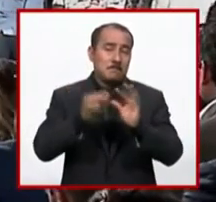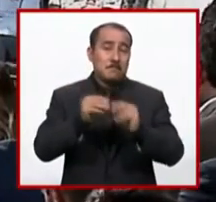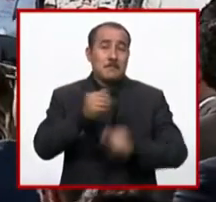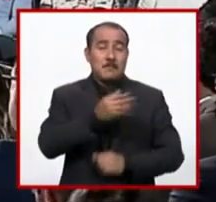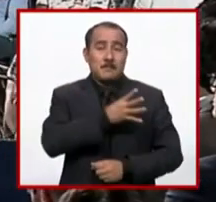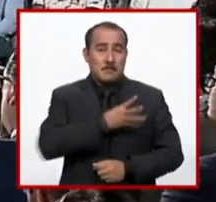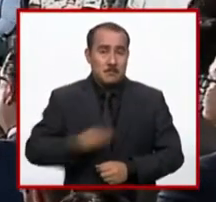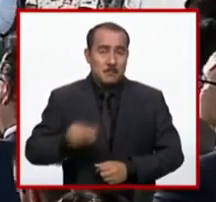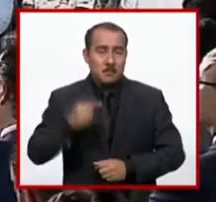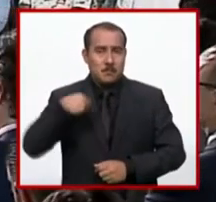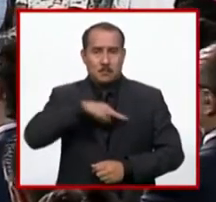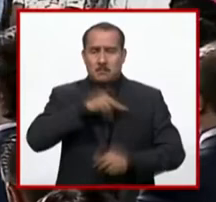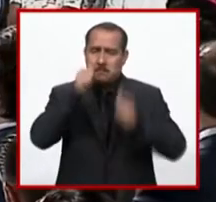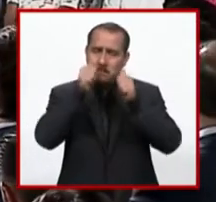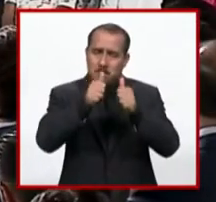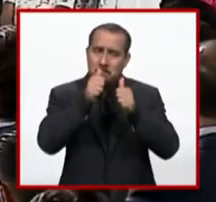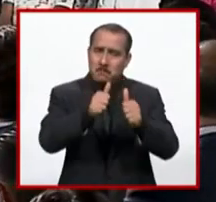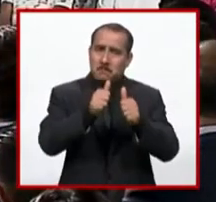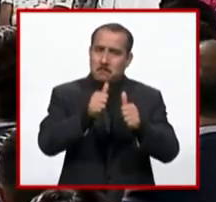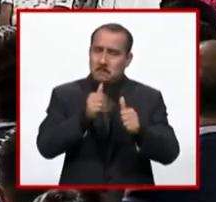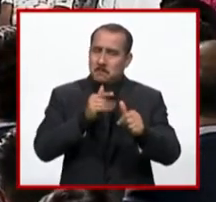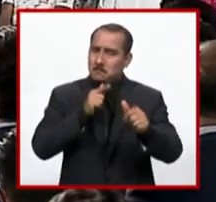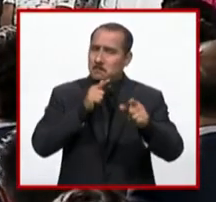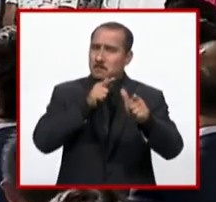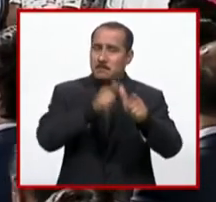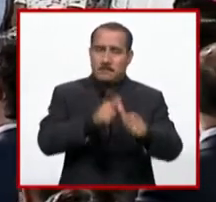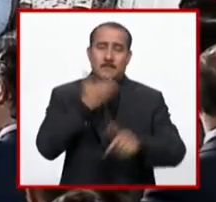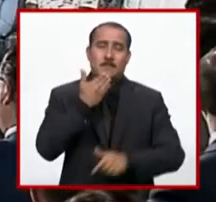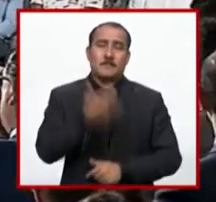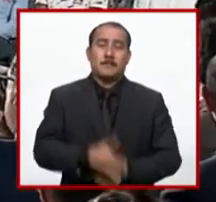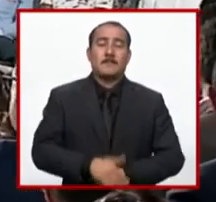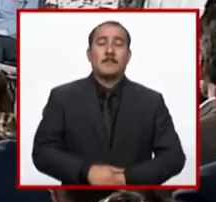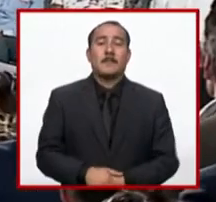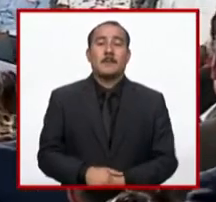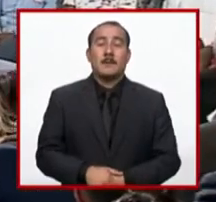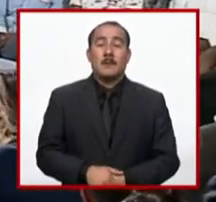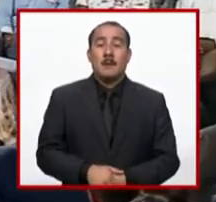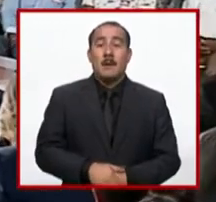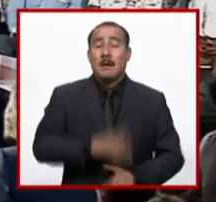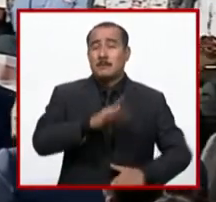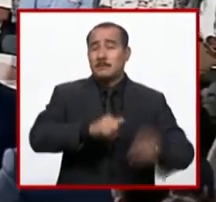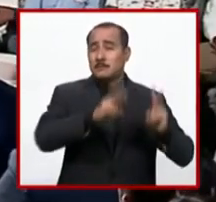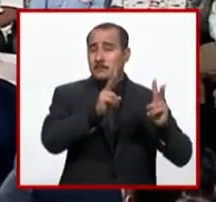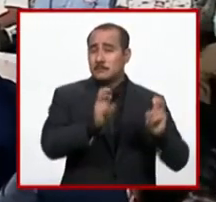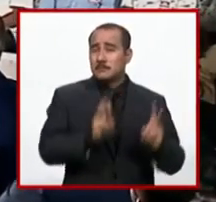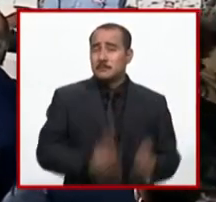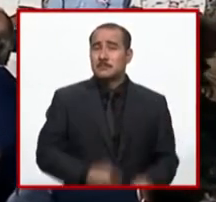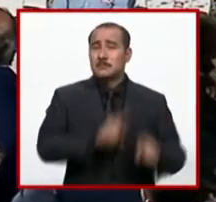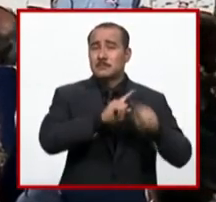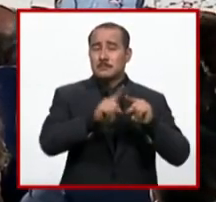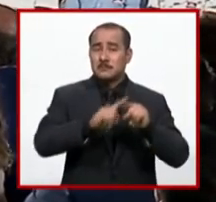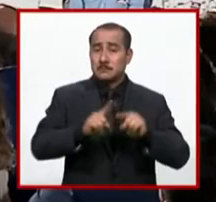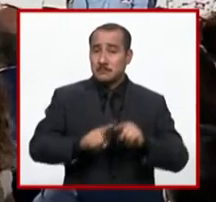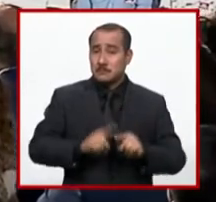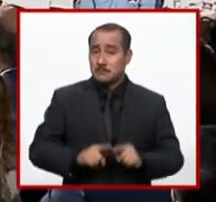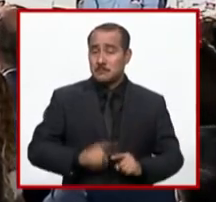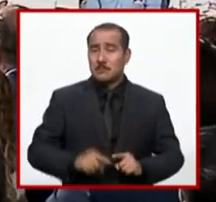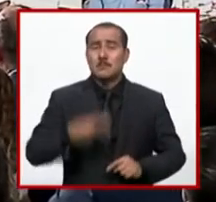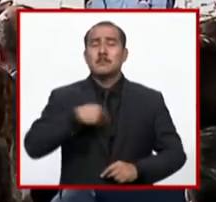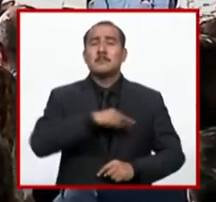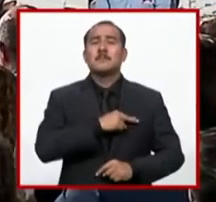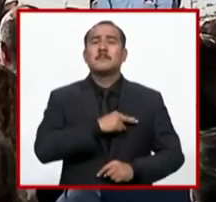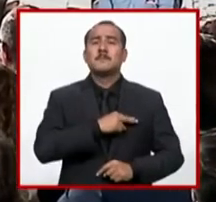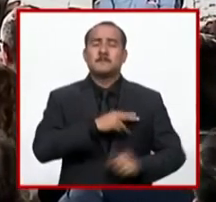hijos, vamos bien. Pero no solo eso. A través de estas discusiones también nos dimos cuenta